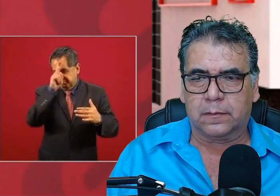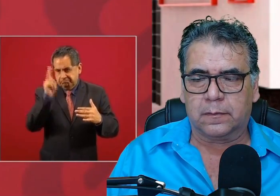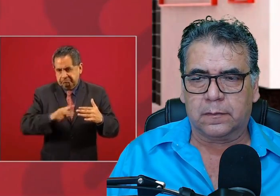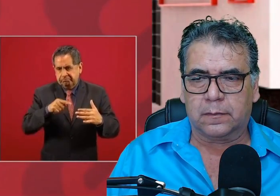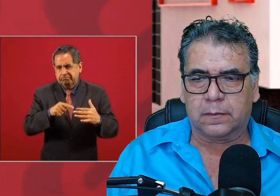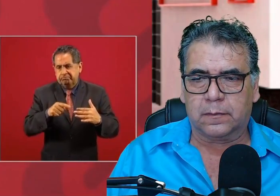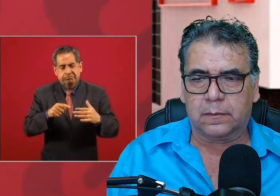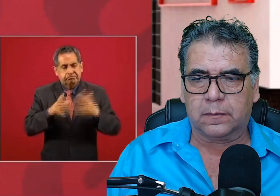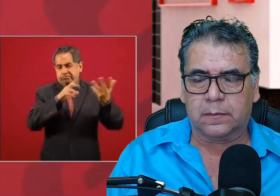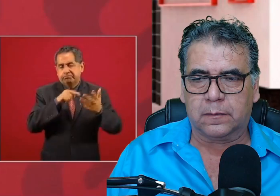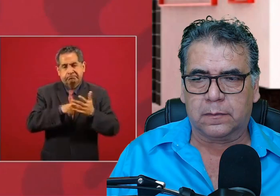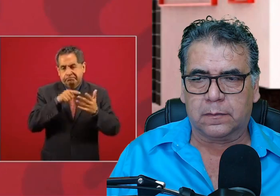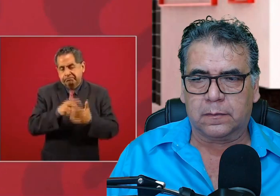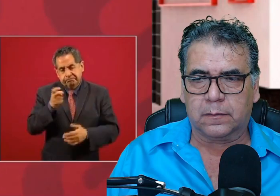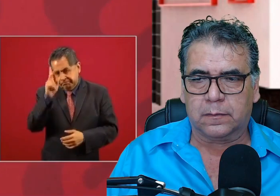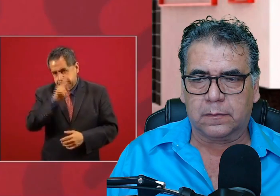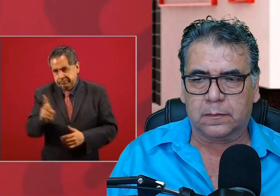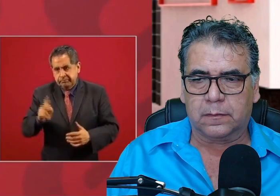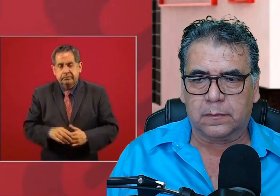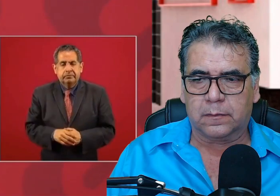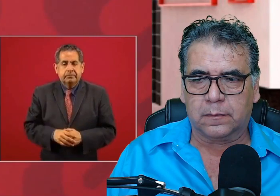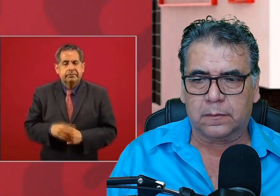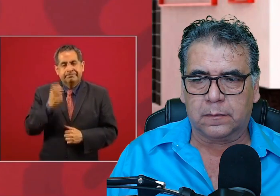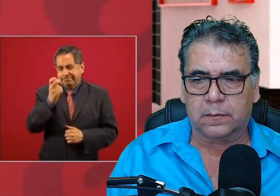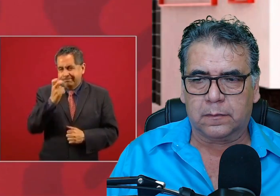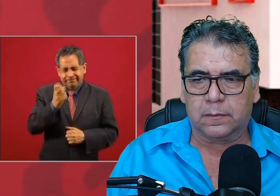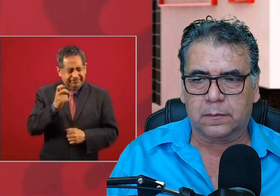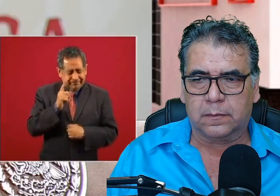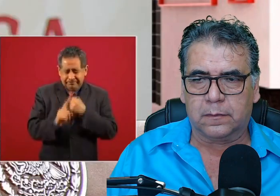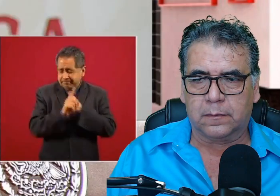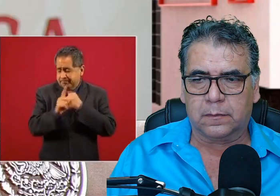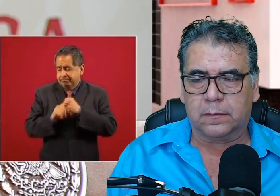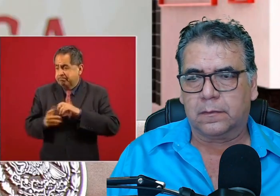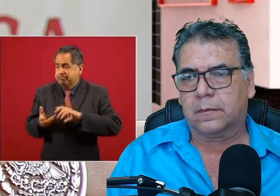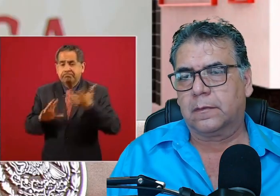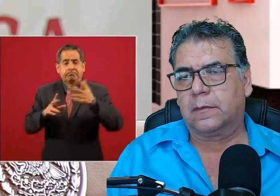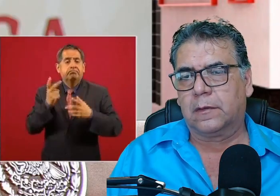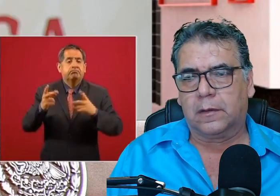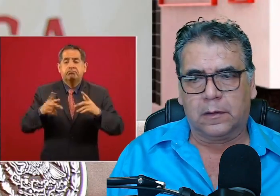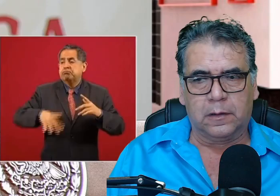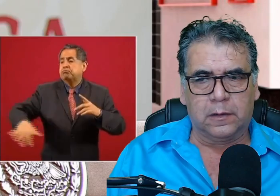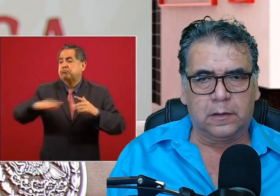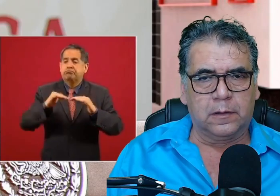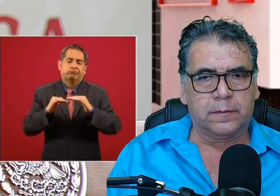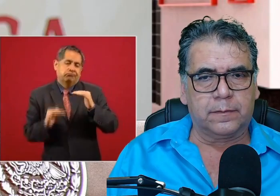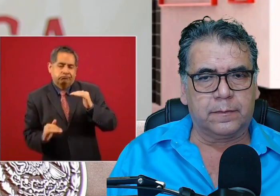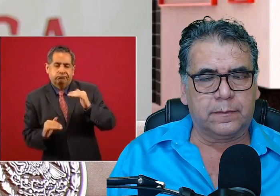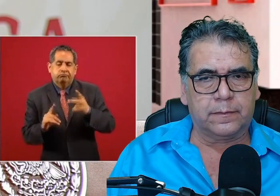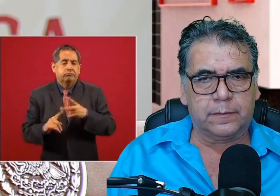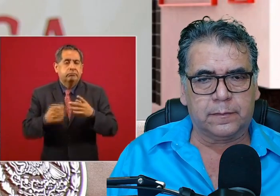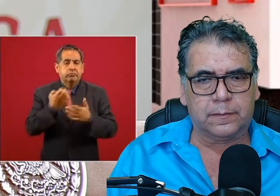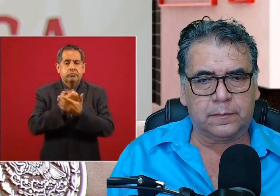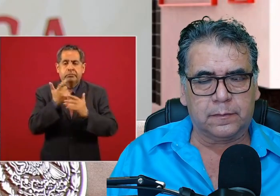dio al traste con todo. Es la causa principal de la desigualdad social, de la desigualdad